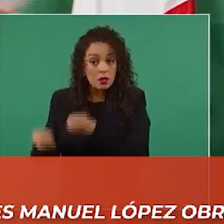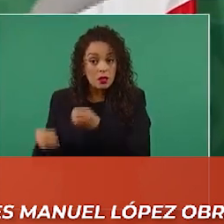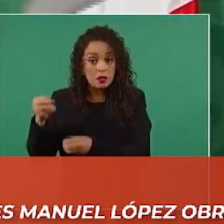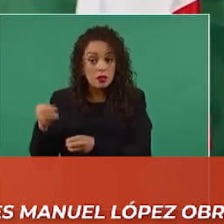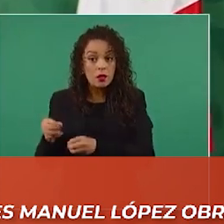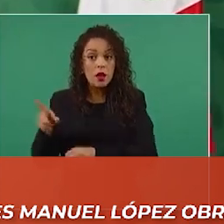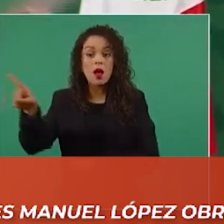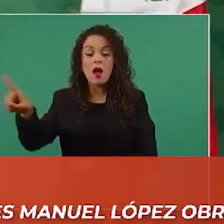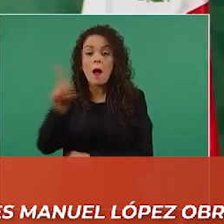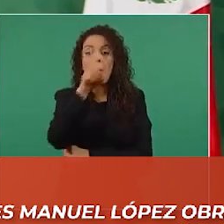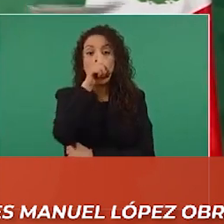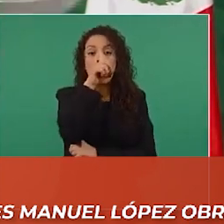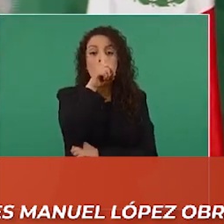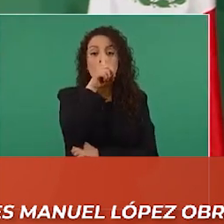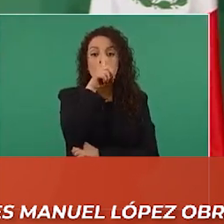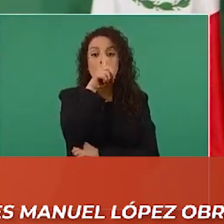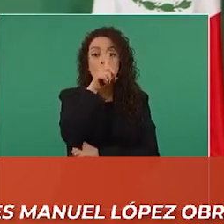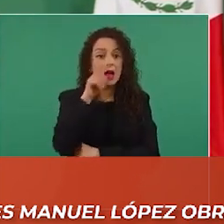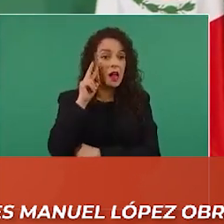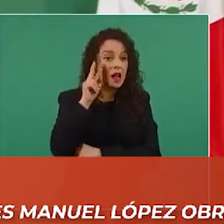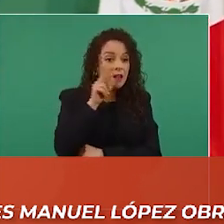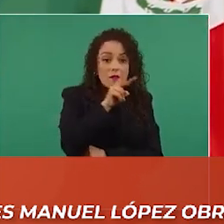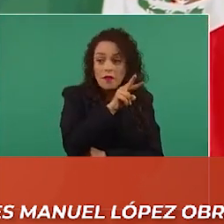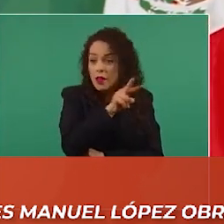guardó silencio en todo.